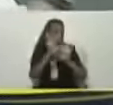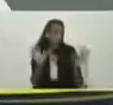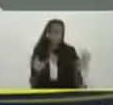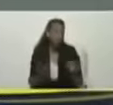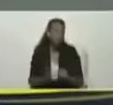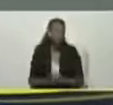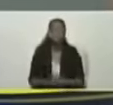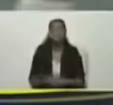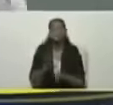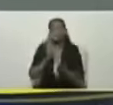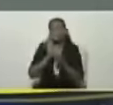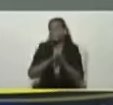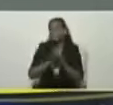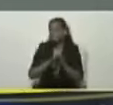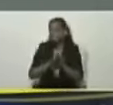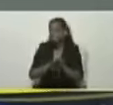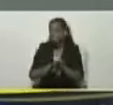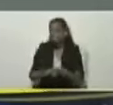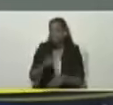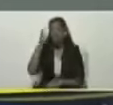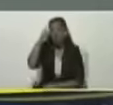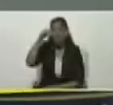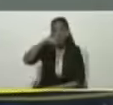Fíjense, hoy,